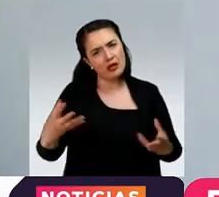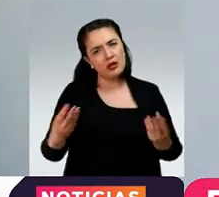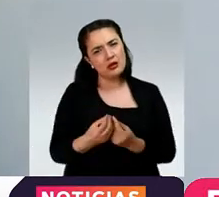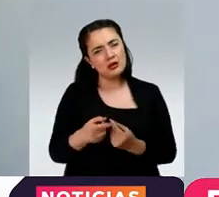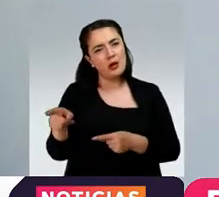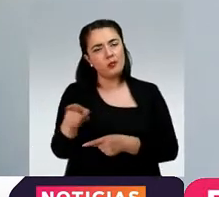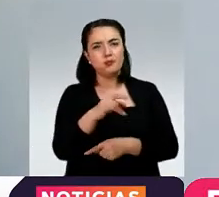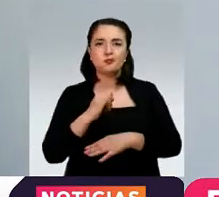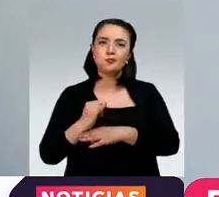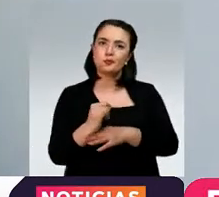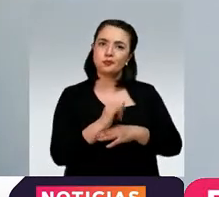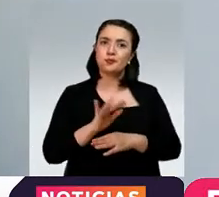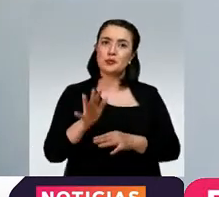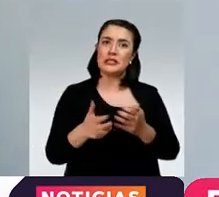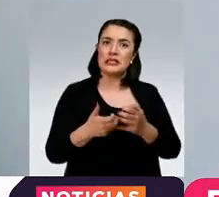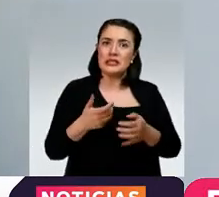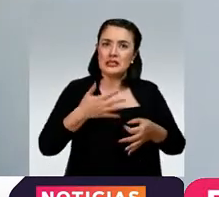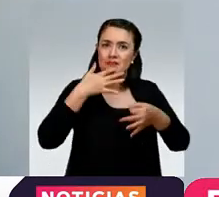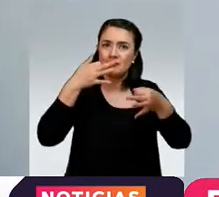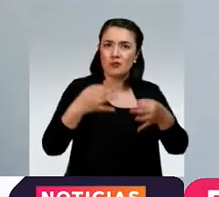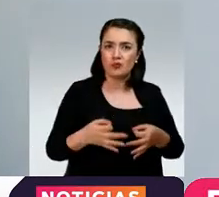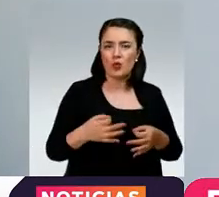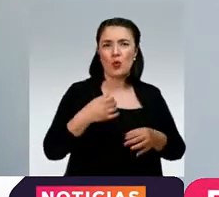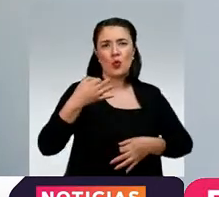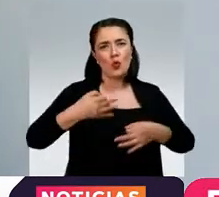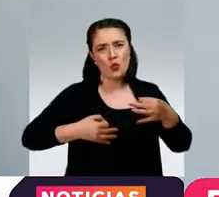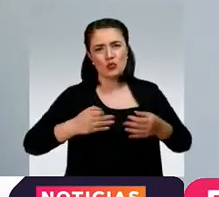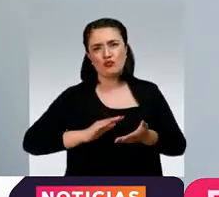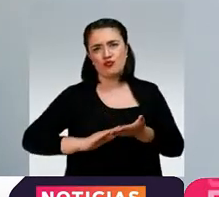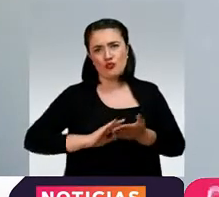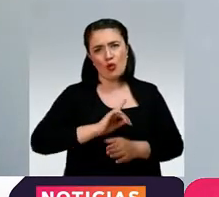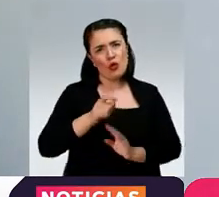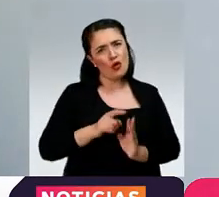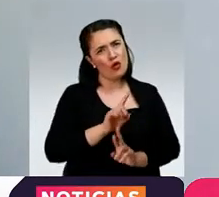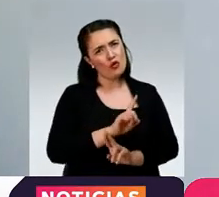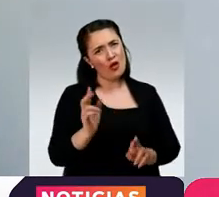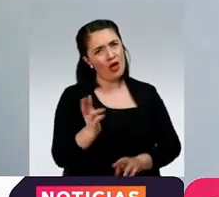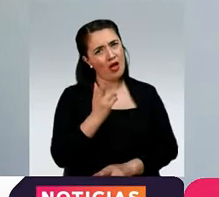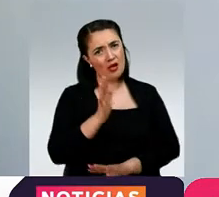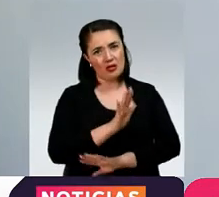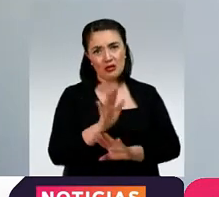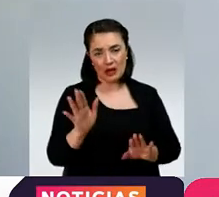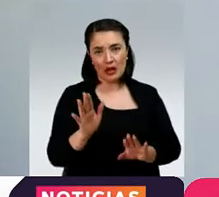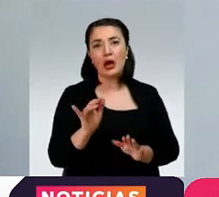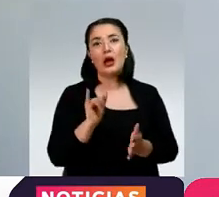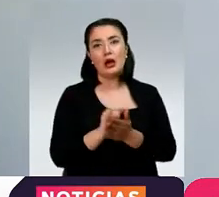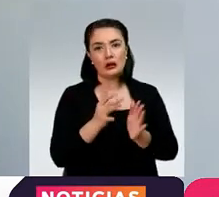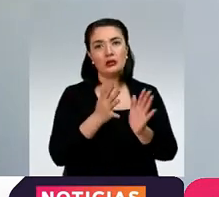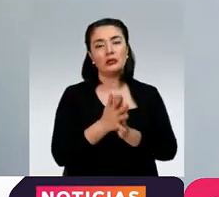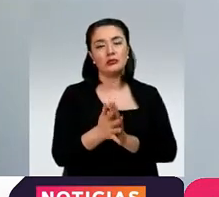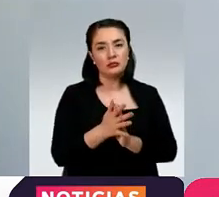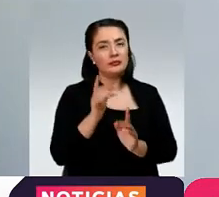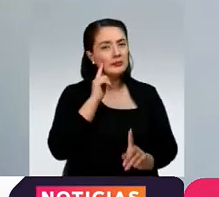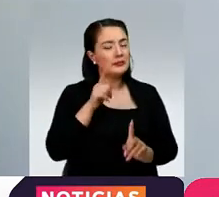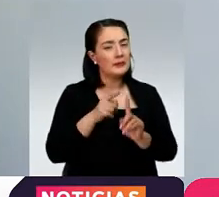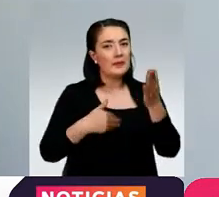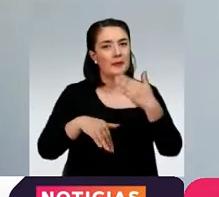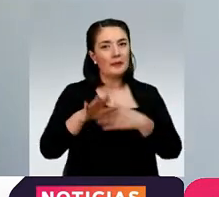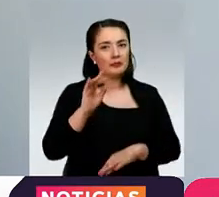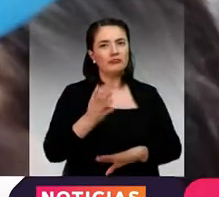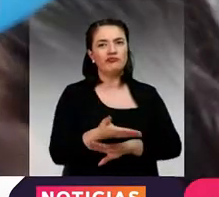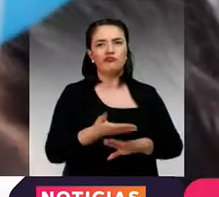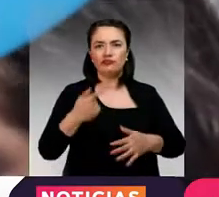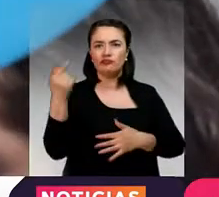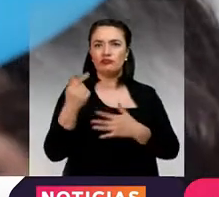instituciones del sistema de verdad, justicia, reparación y no repetición, y particularmente la tarea exigente de la